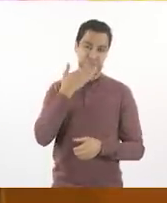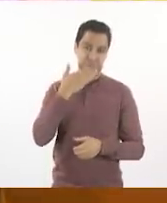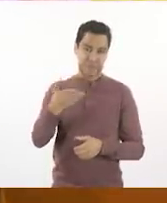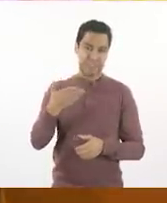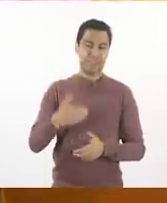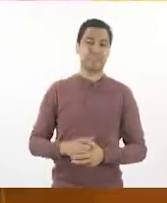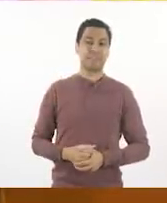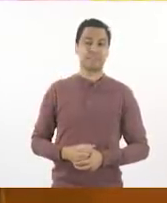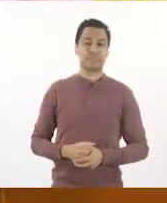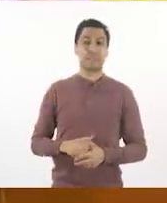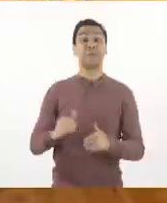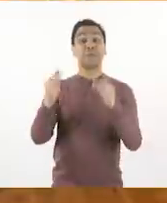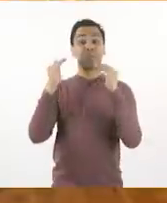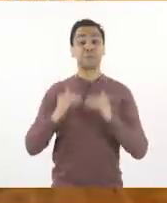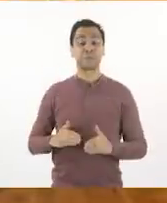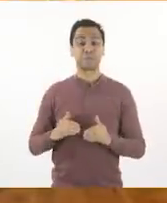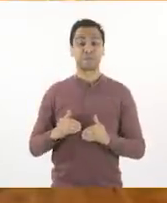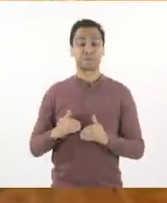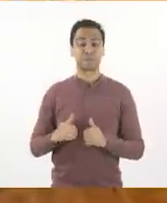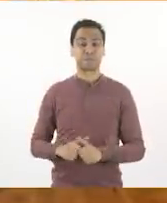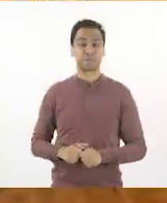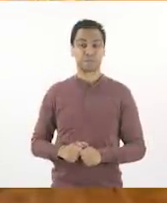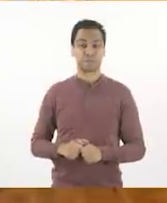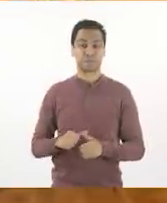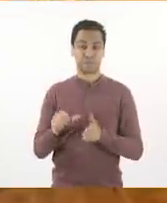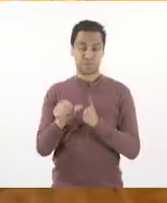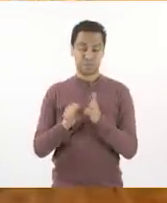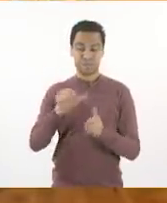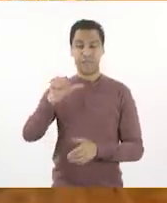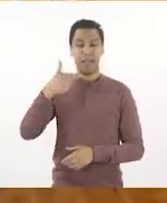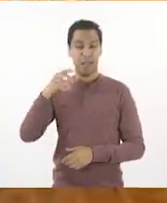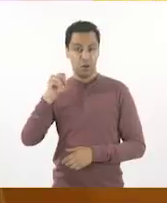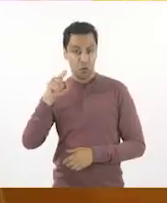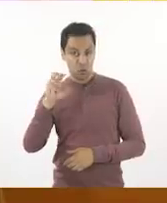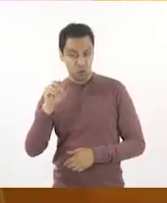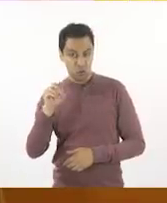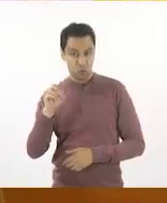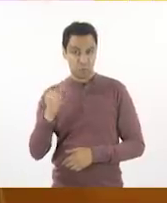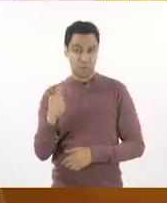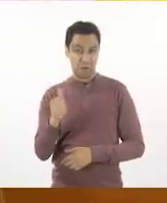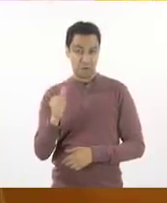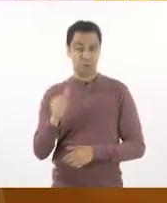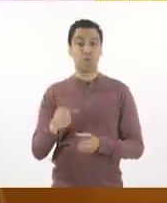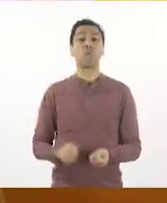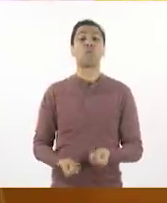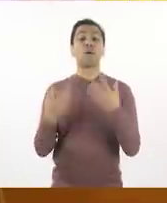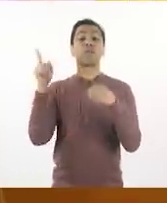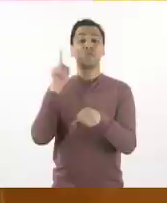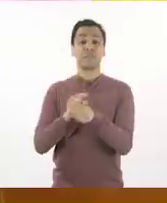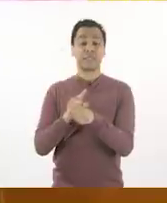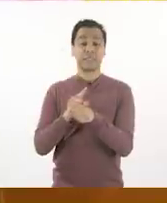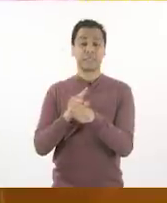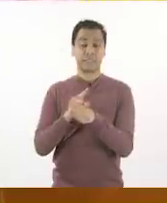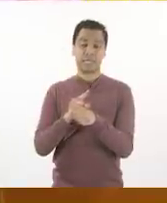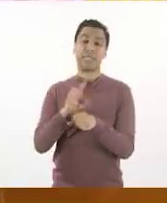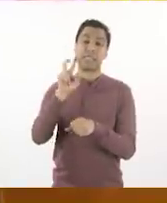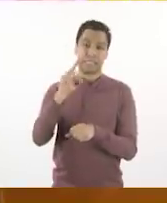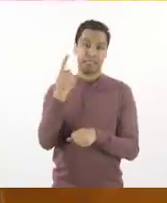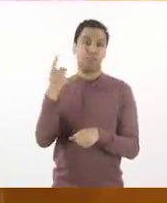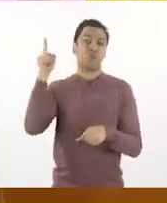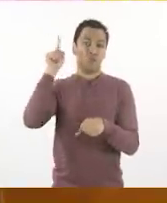nos vamos al mes de... Agosto. Agosto. ¿Y agosto tiene? Agosto también tiene 31 días. 31